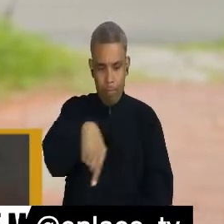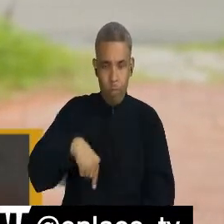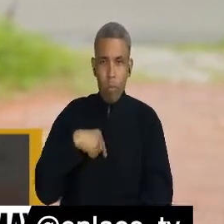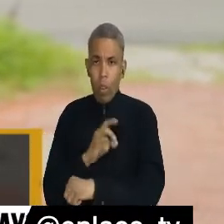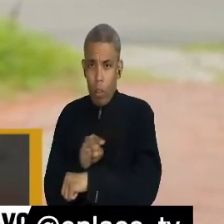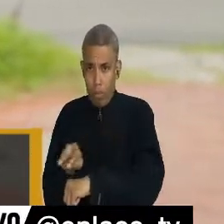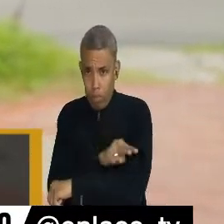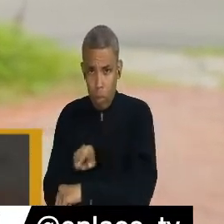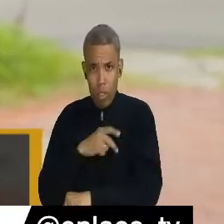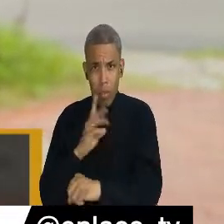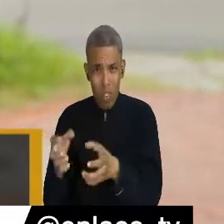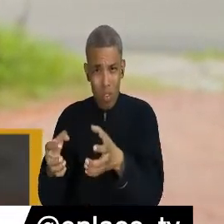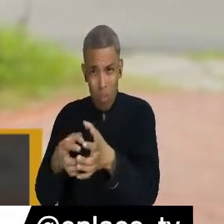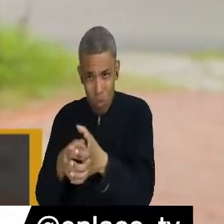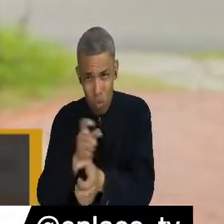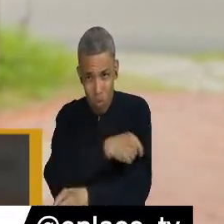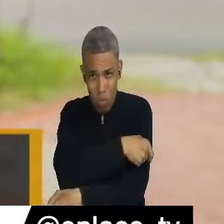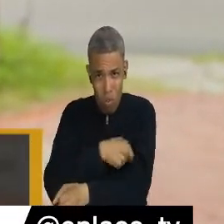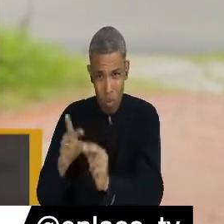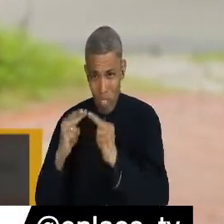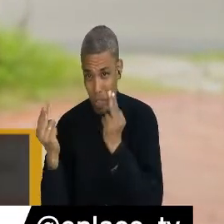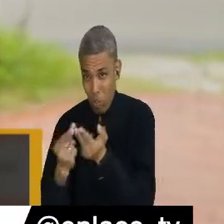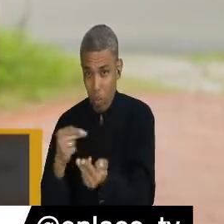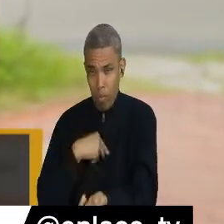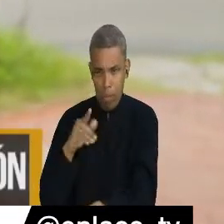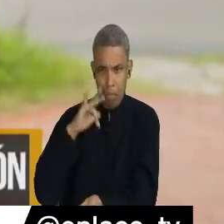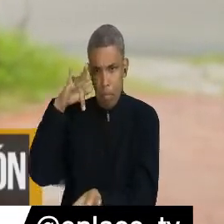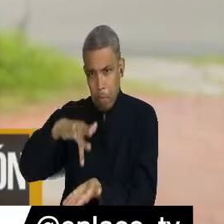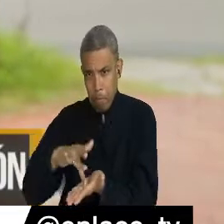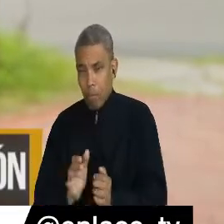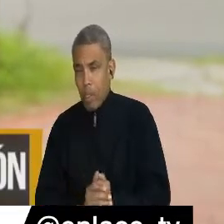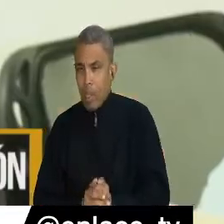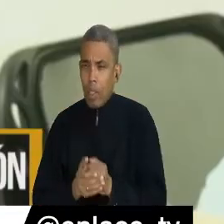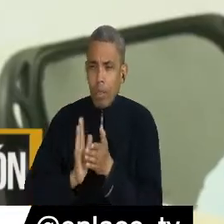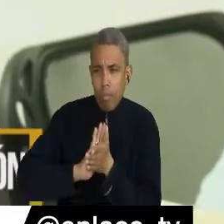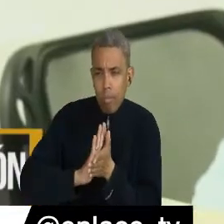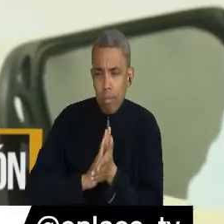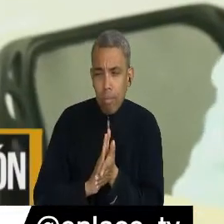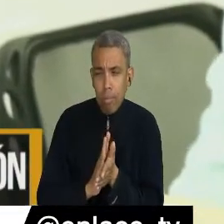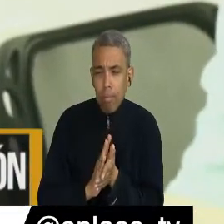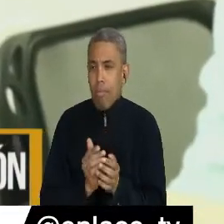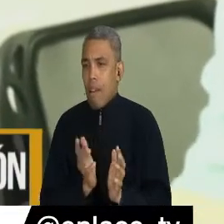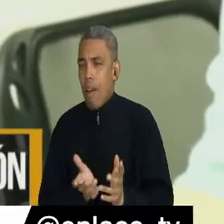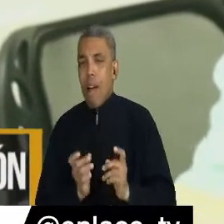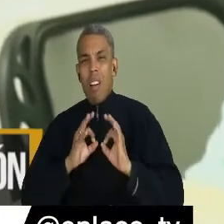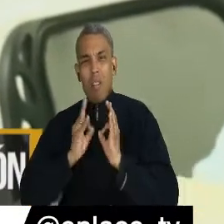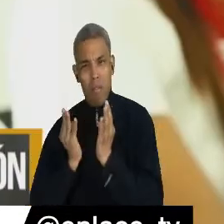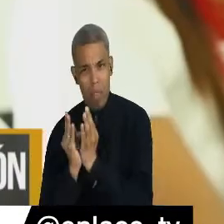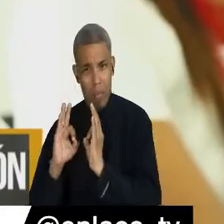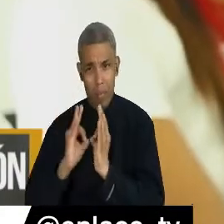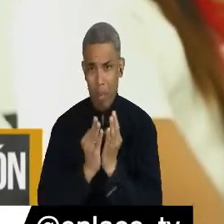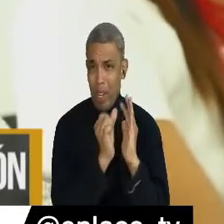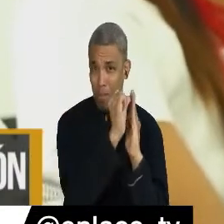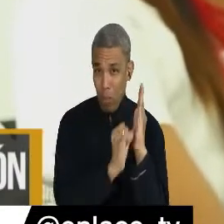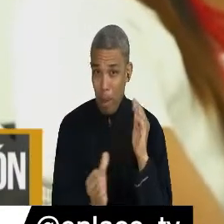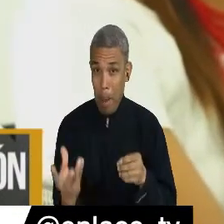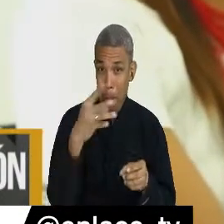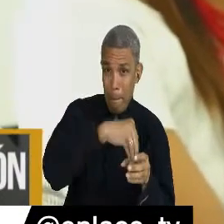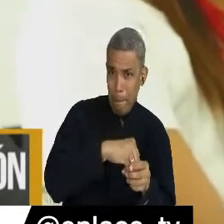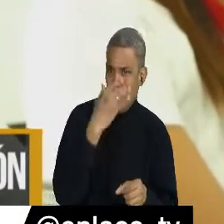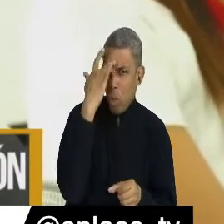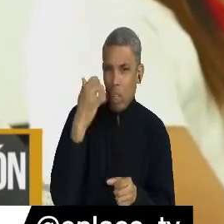de Verificación de Más Familias en Acción. Aquí conocimos de primera mano las razones por las cuales muchas familias beneficiarias de este programa quedaron